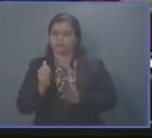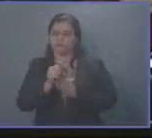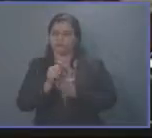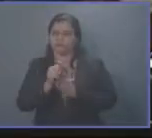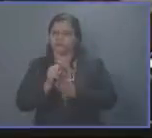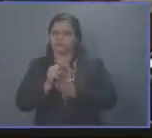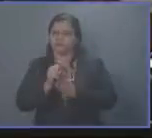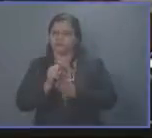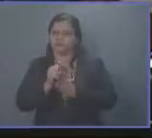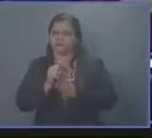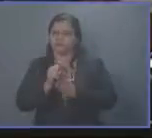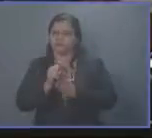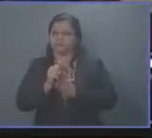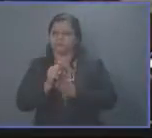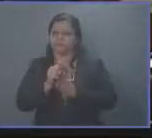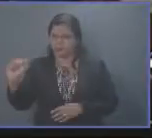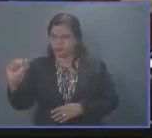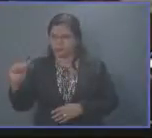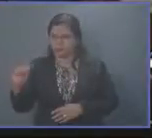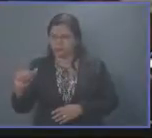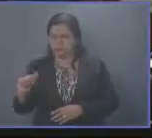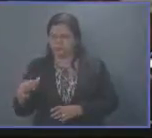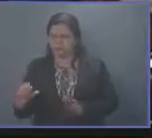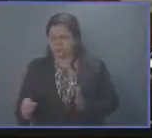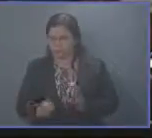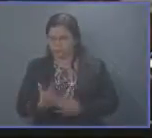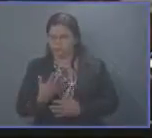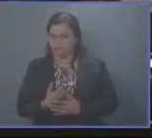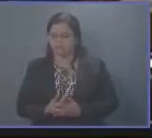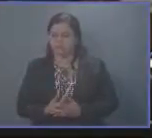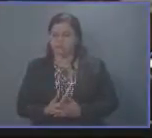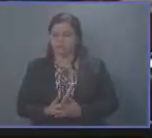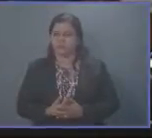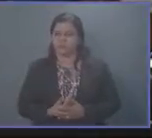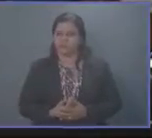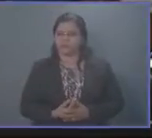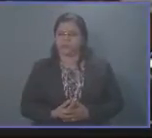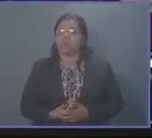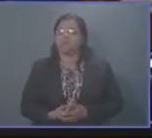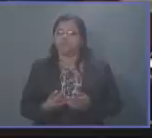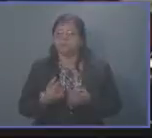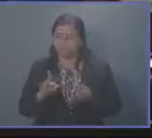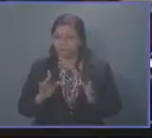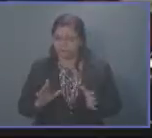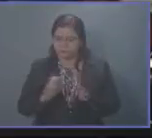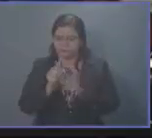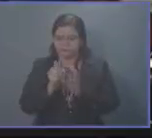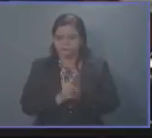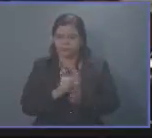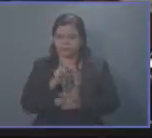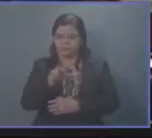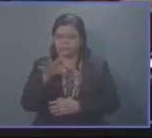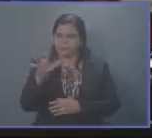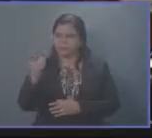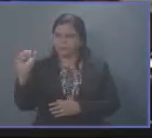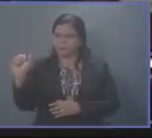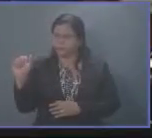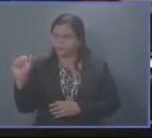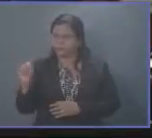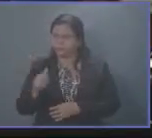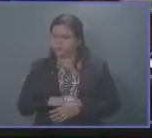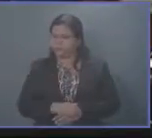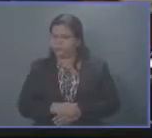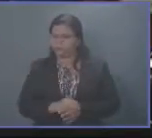la siguiente manera. Otras modalidades de crédito. Artículo 35A. Cualquier